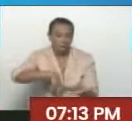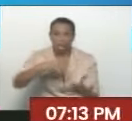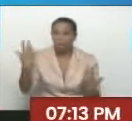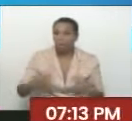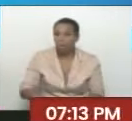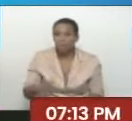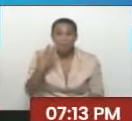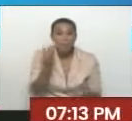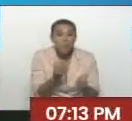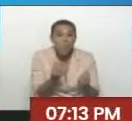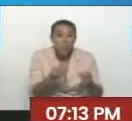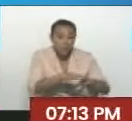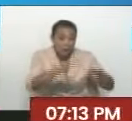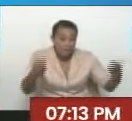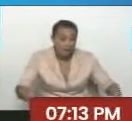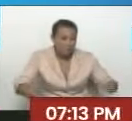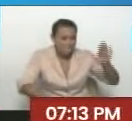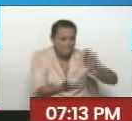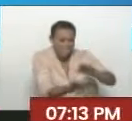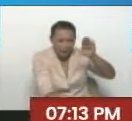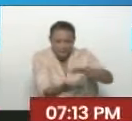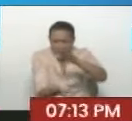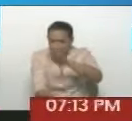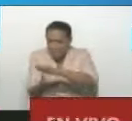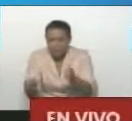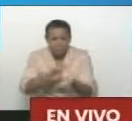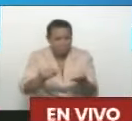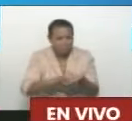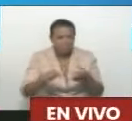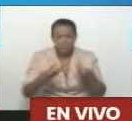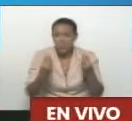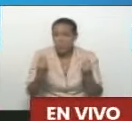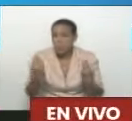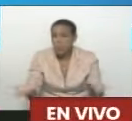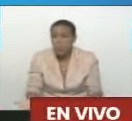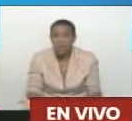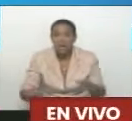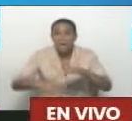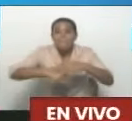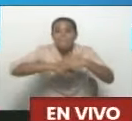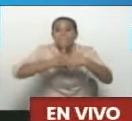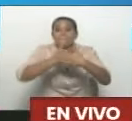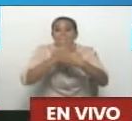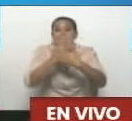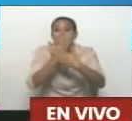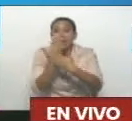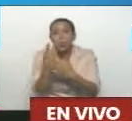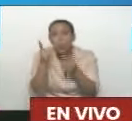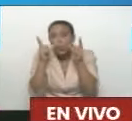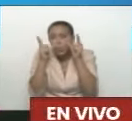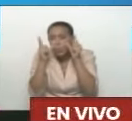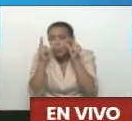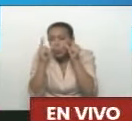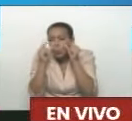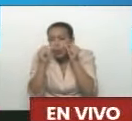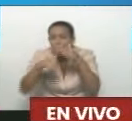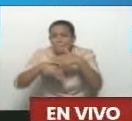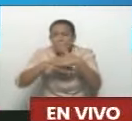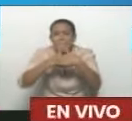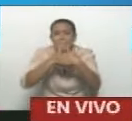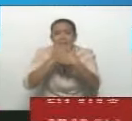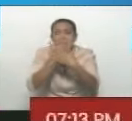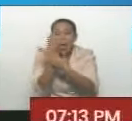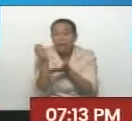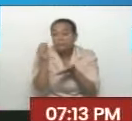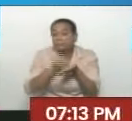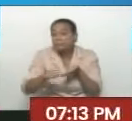si ven la cantidad de cosas. Es impresionante, nos da la madrugada. Nos da la madrugada,